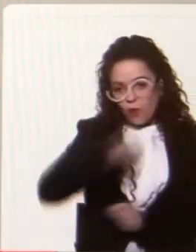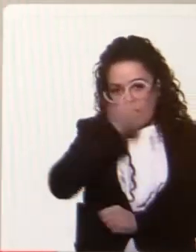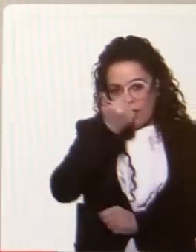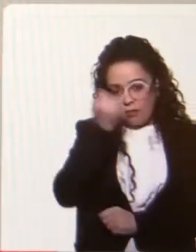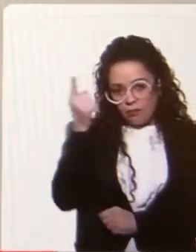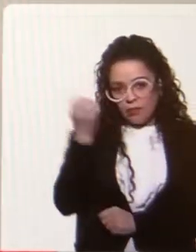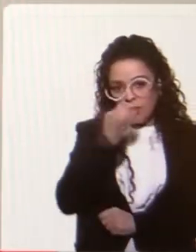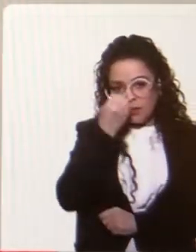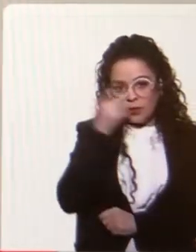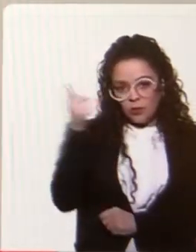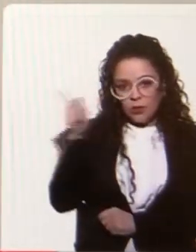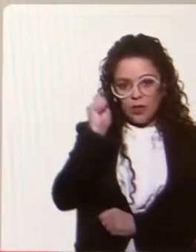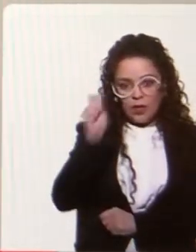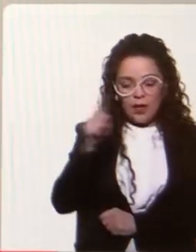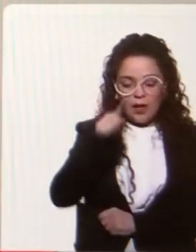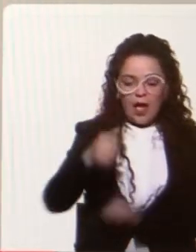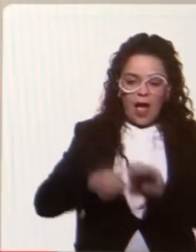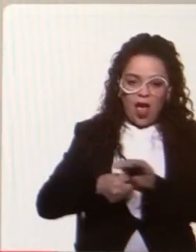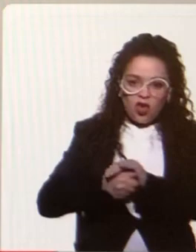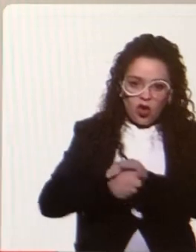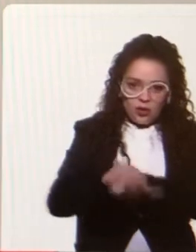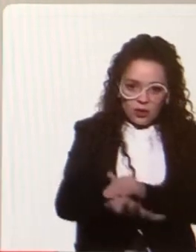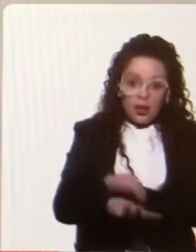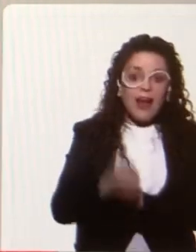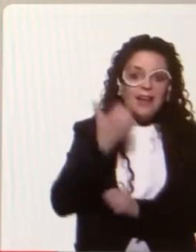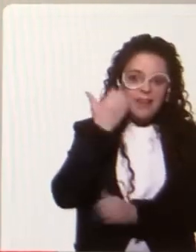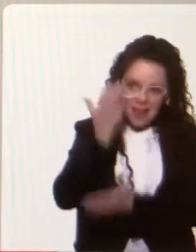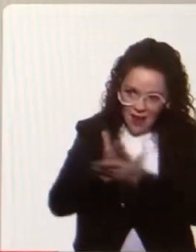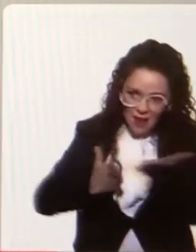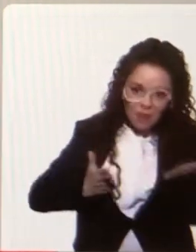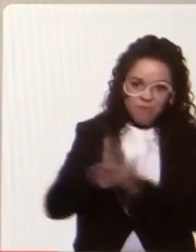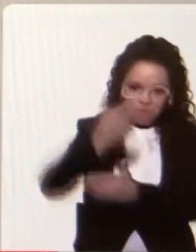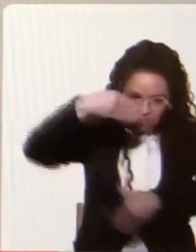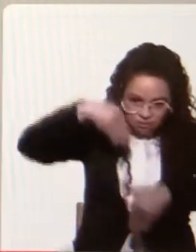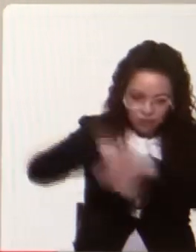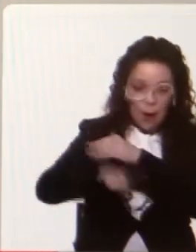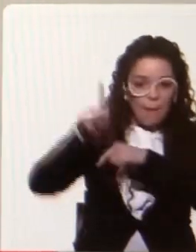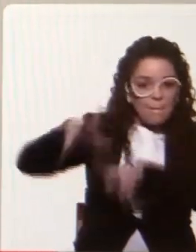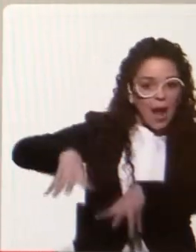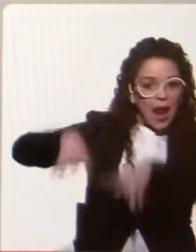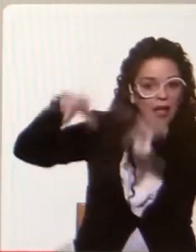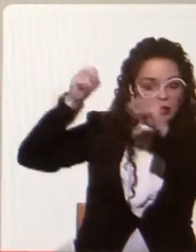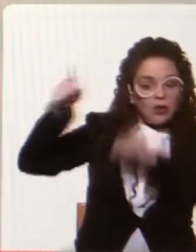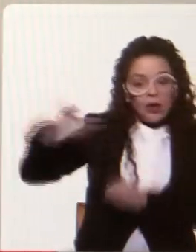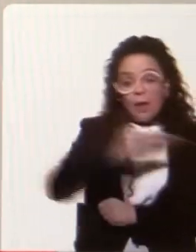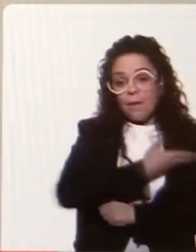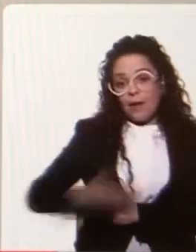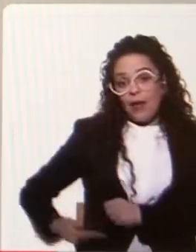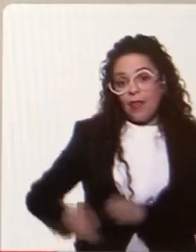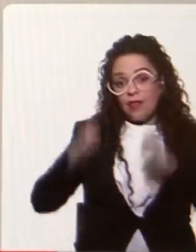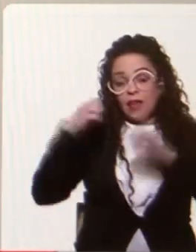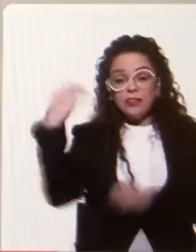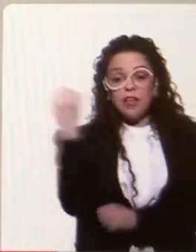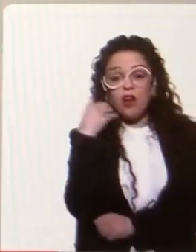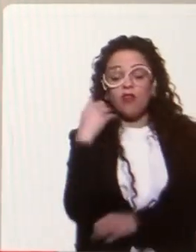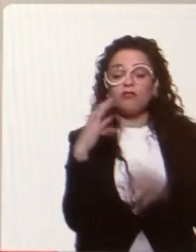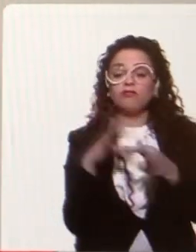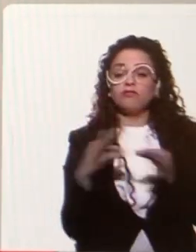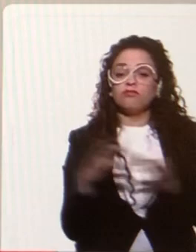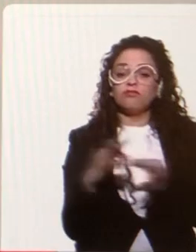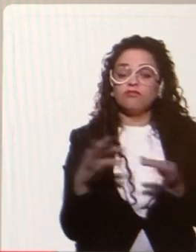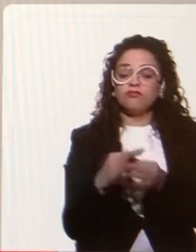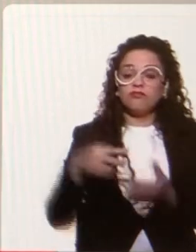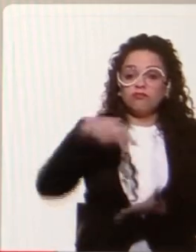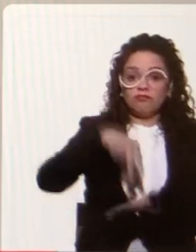hoy vienen justamente en en semanas previas a las elecciones más importantes del